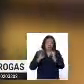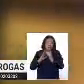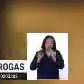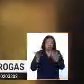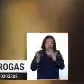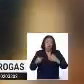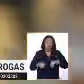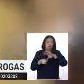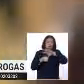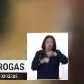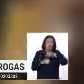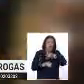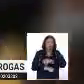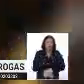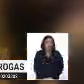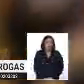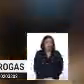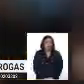Miguel